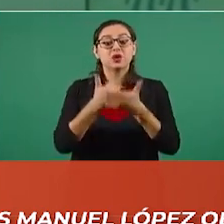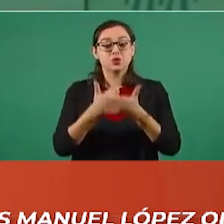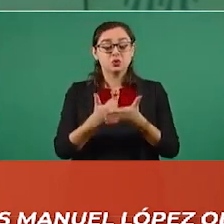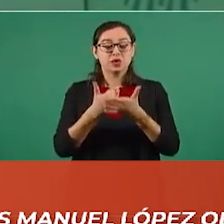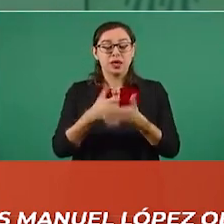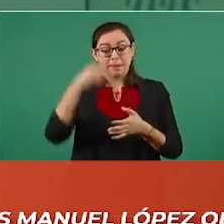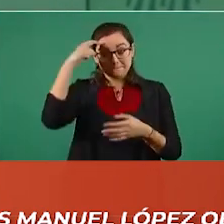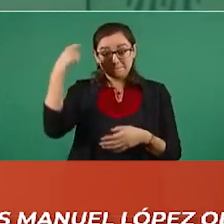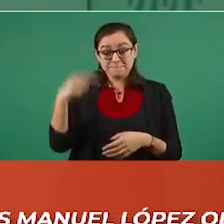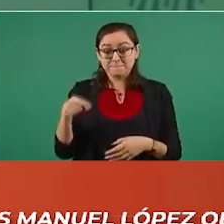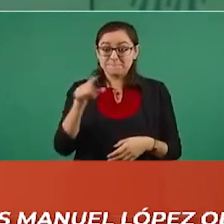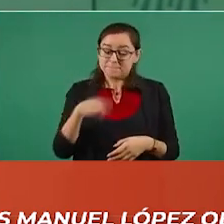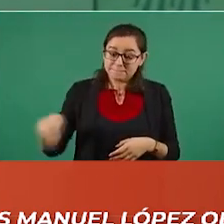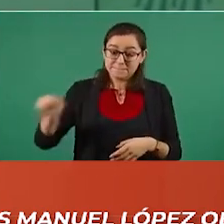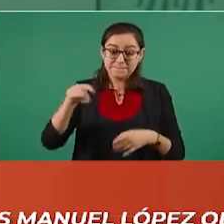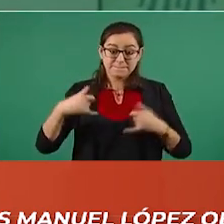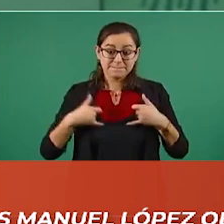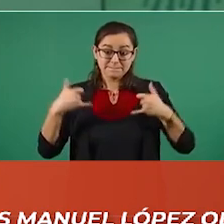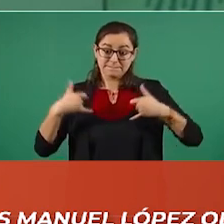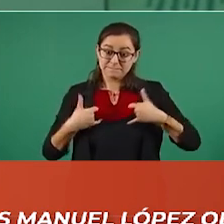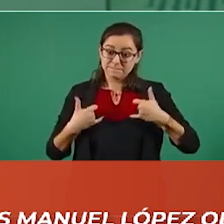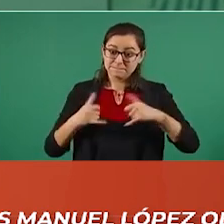informar a los jóvenes,